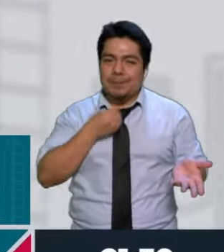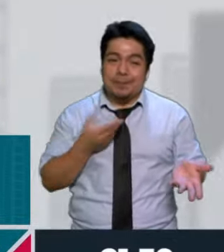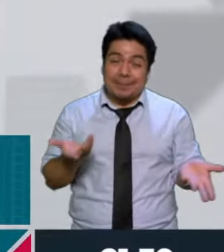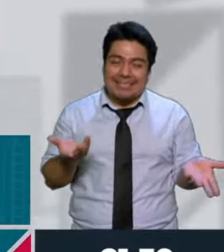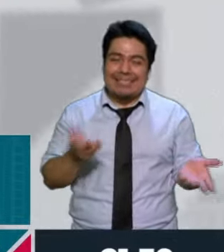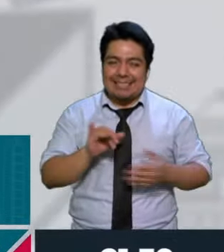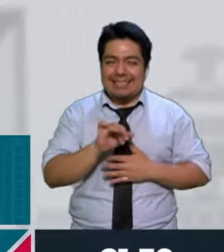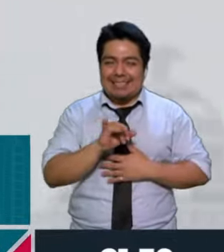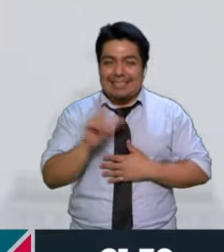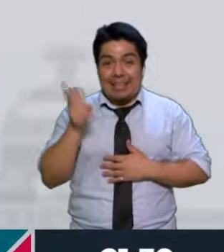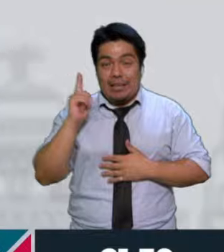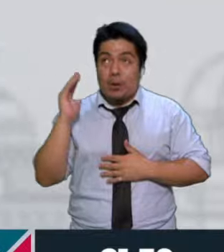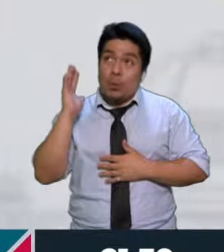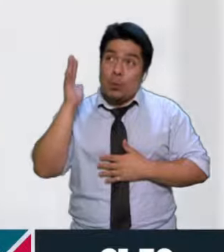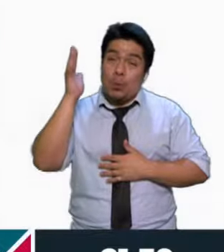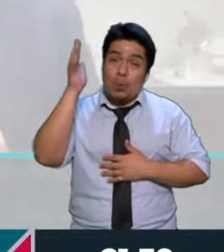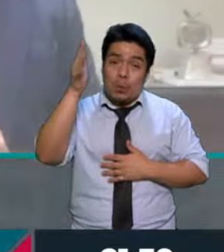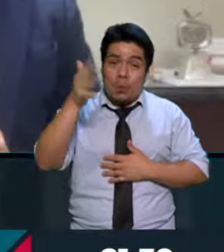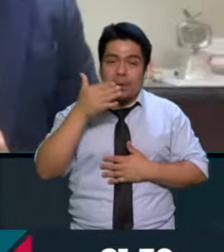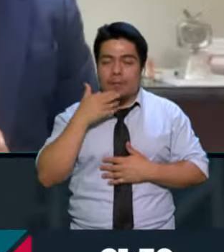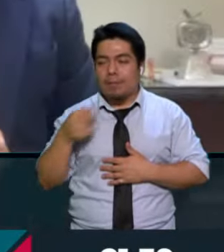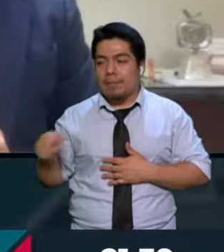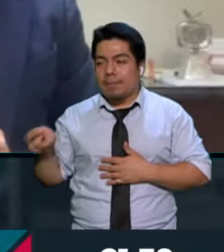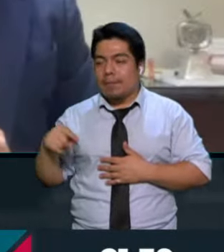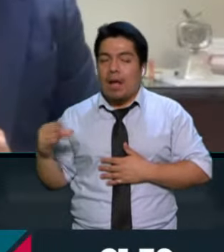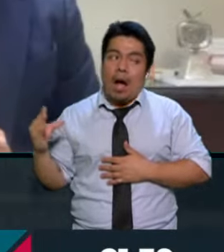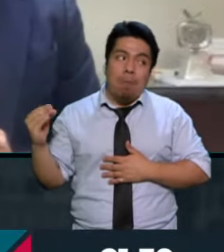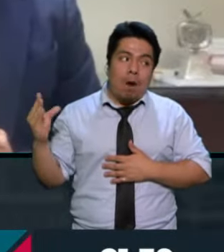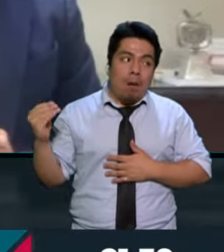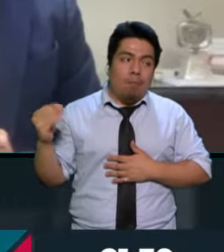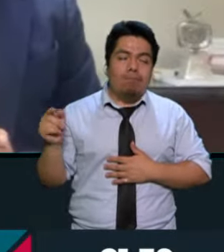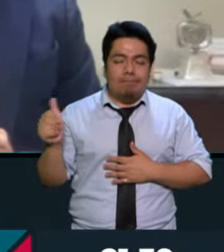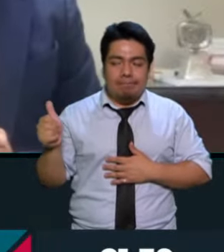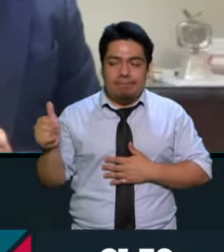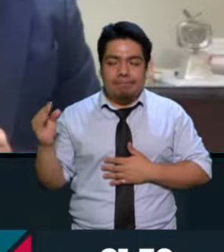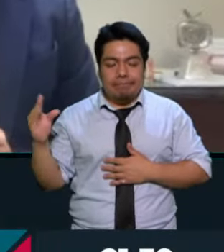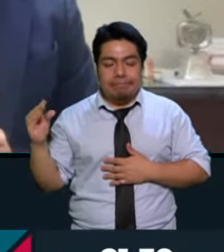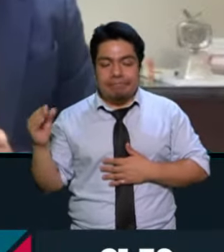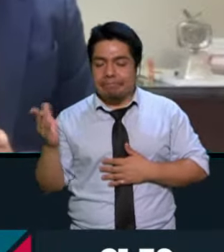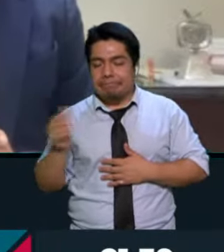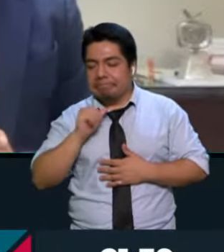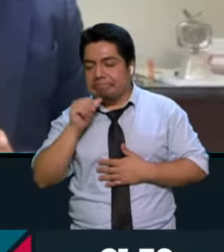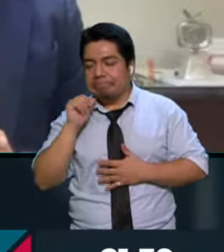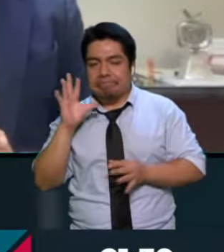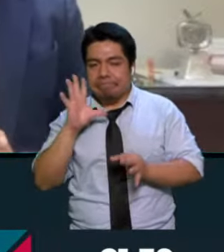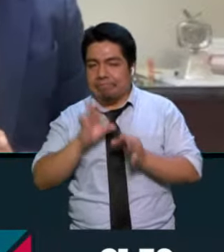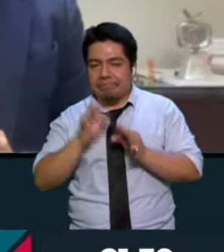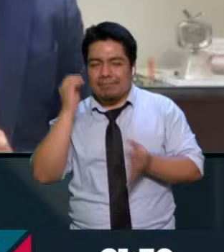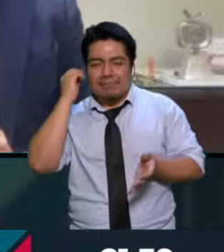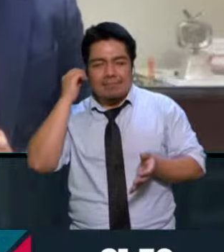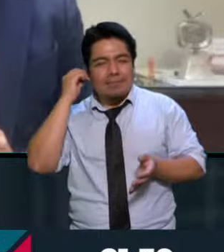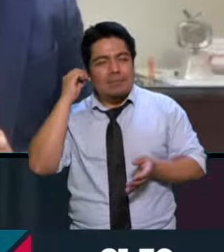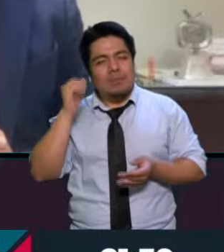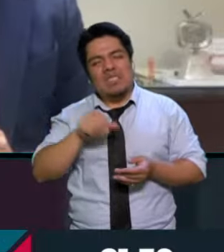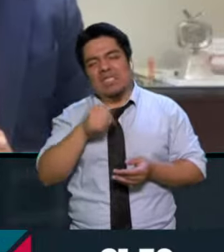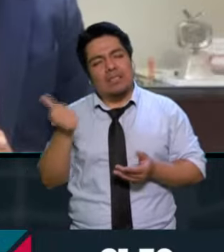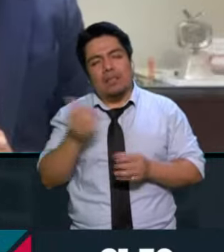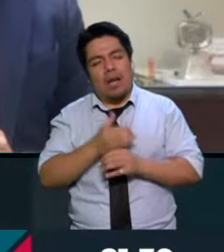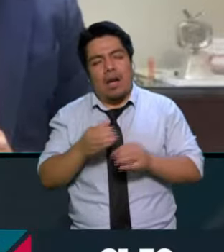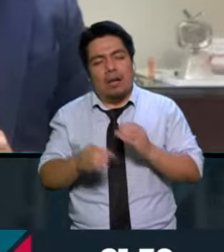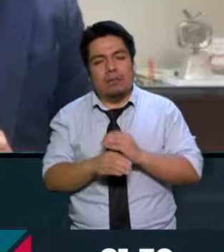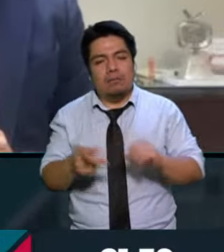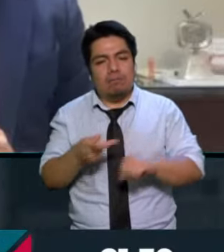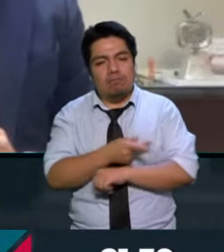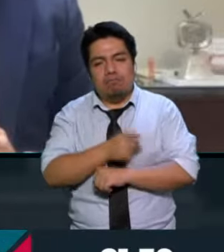parece que vienen años en los que sus pronósticos pues tampoco se cumplirán probablemente. Miguel, ¿qué más ha pasado? ¿Qué más se ha